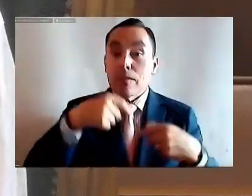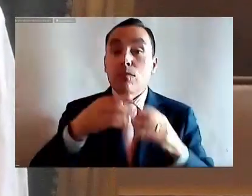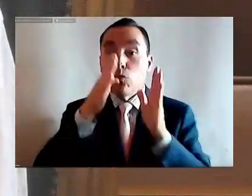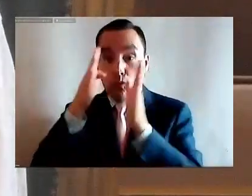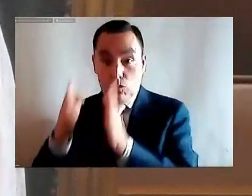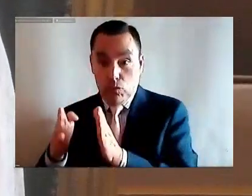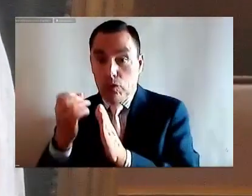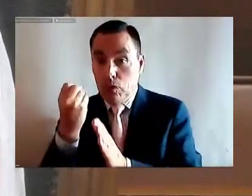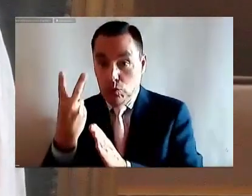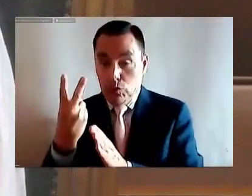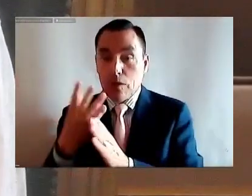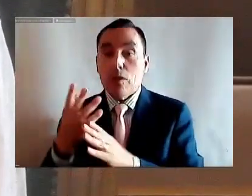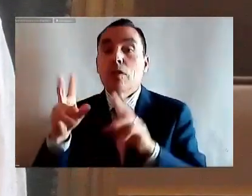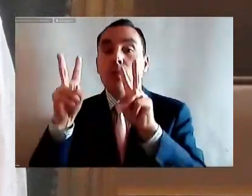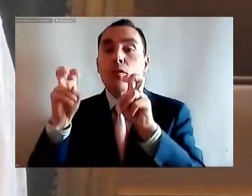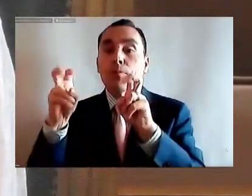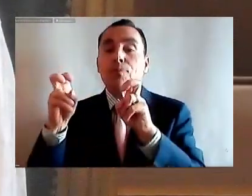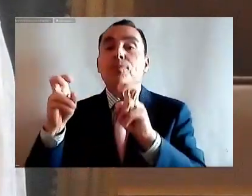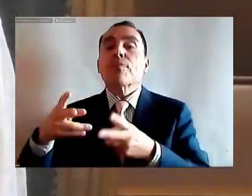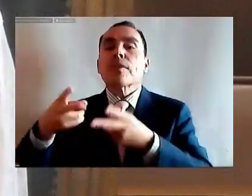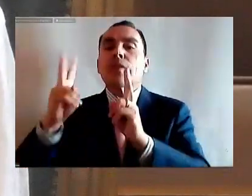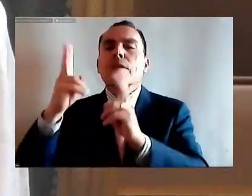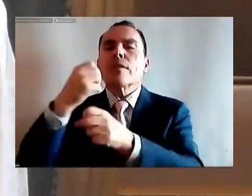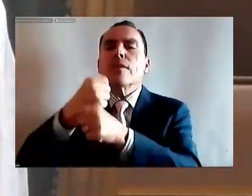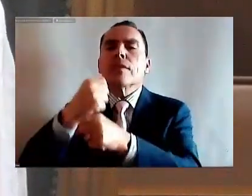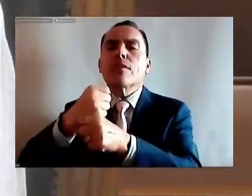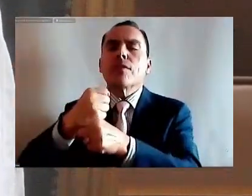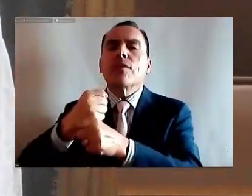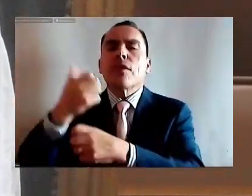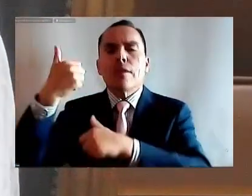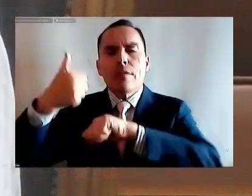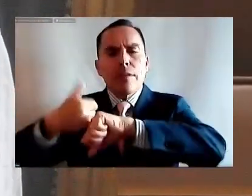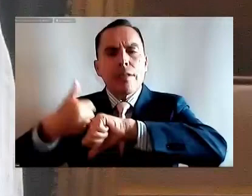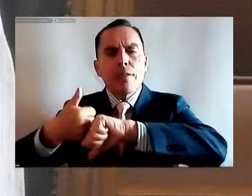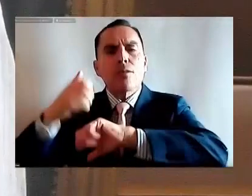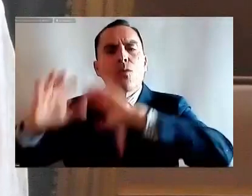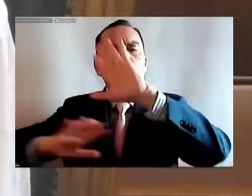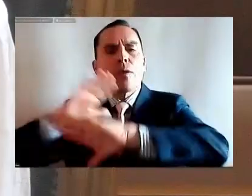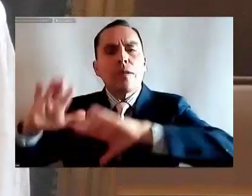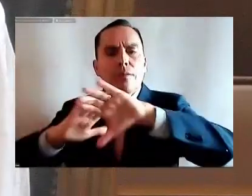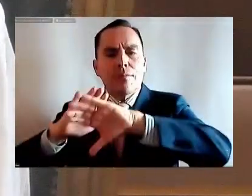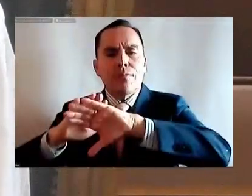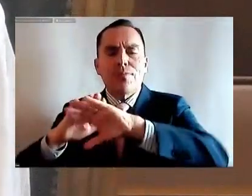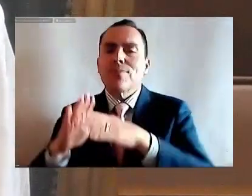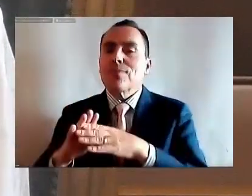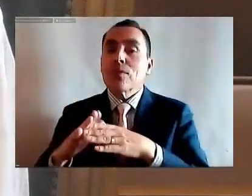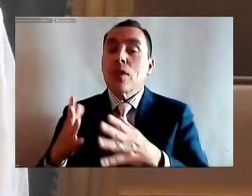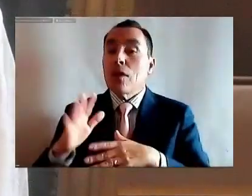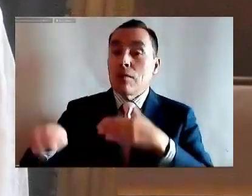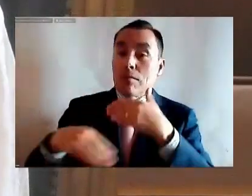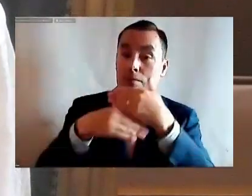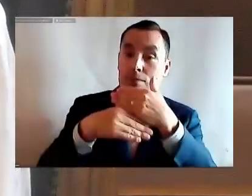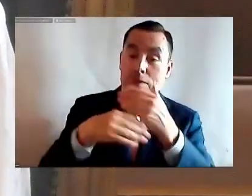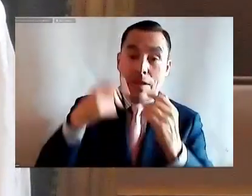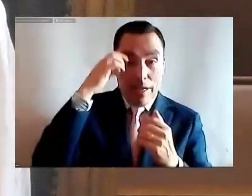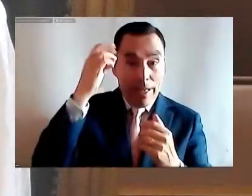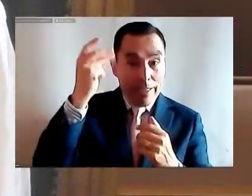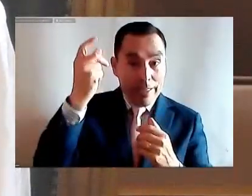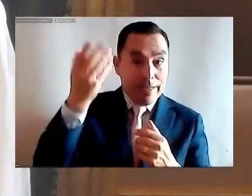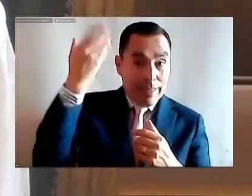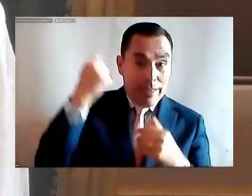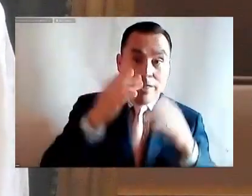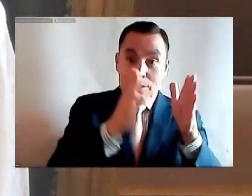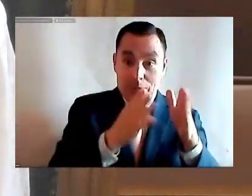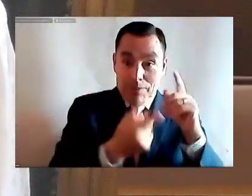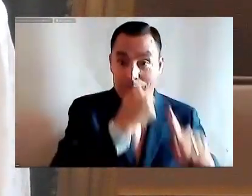titulada Derecho del Trabajo, Géneros y Cuidados. Bueno, complementando las ideas expresadas en el primer panel por la